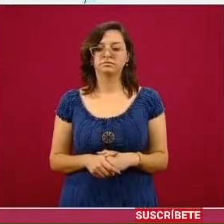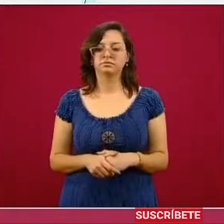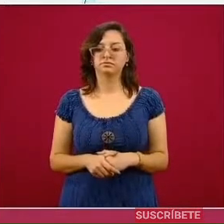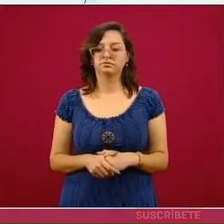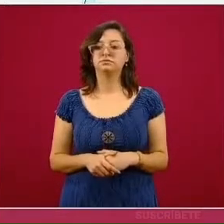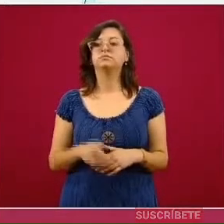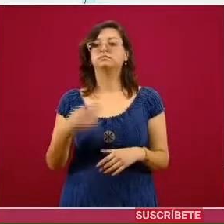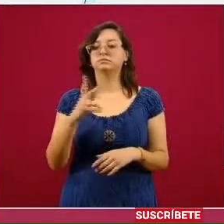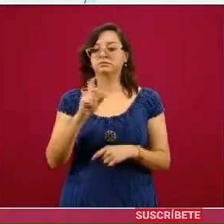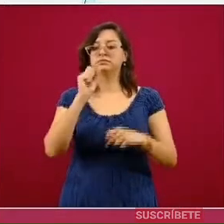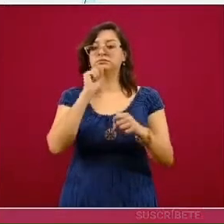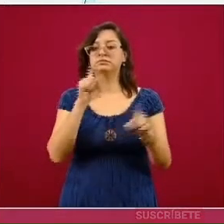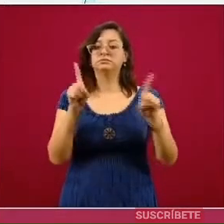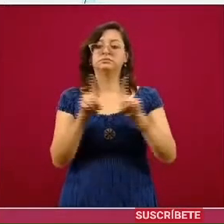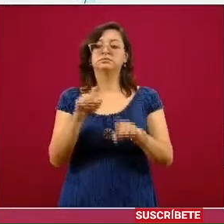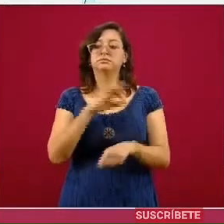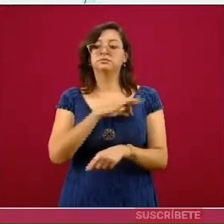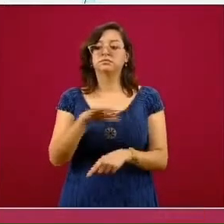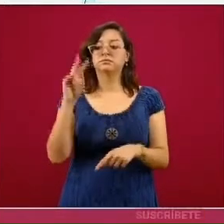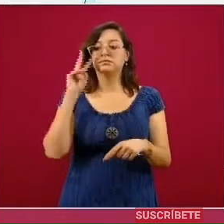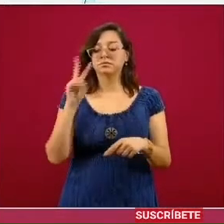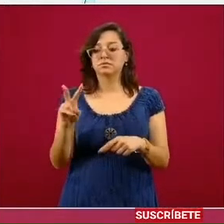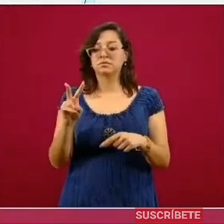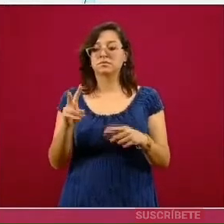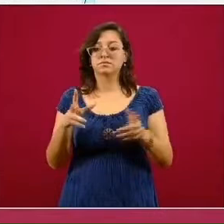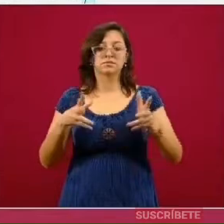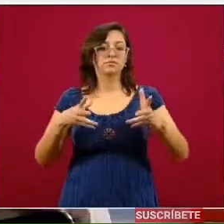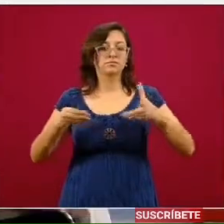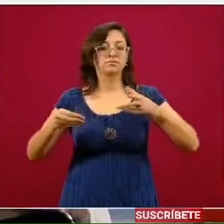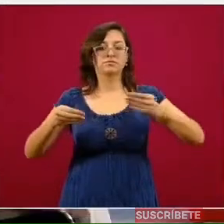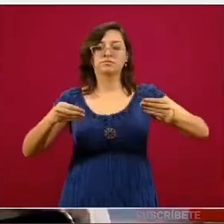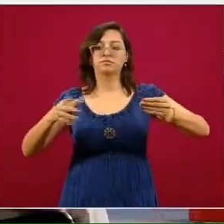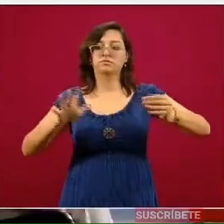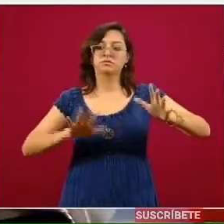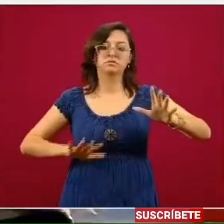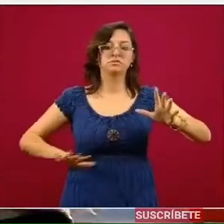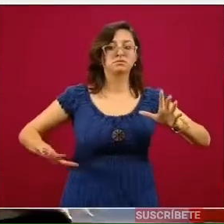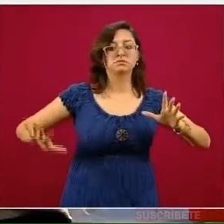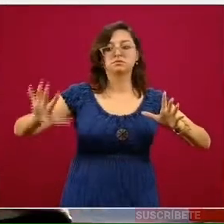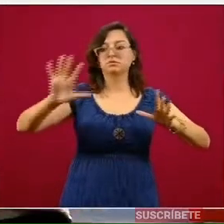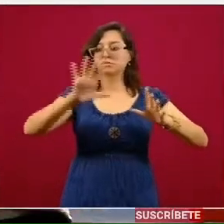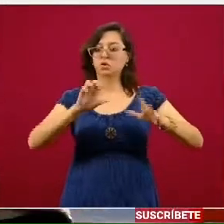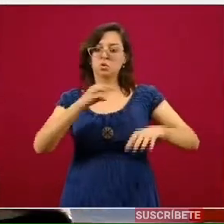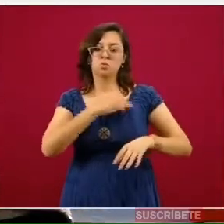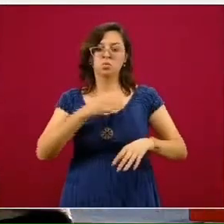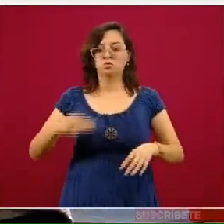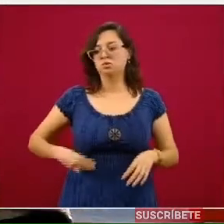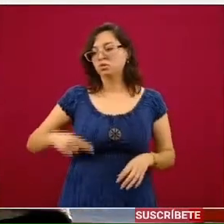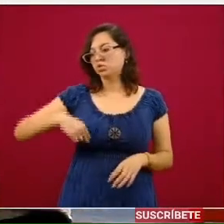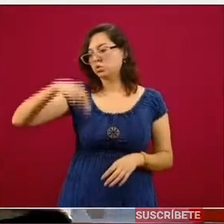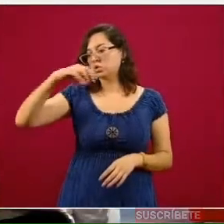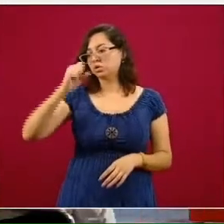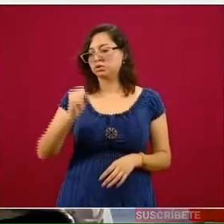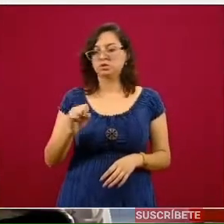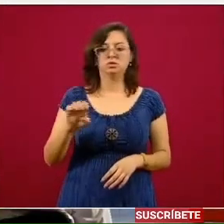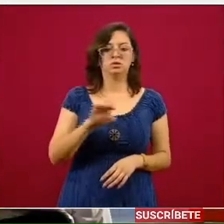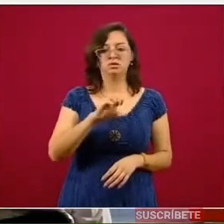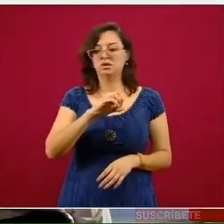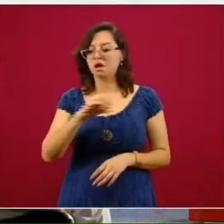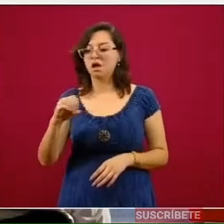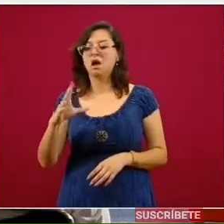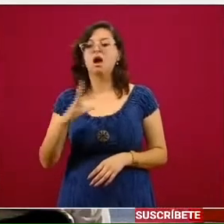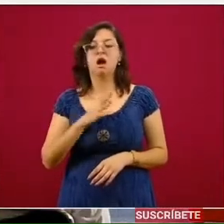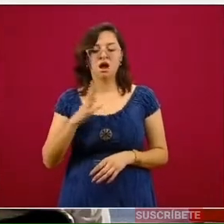tenido en el municipio, pero también vemos cómo se ha dispersado la transmisión y son tanto municipios como del norte, del sur, del este y del oeste del